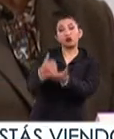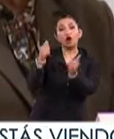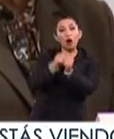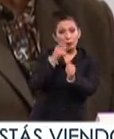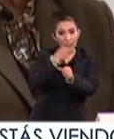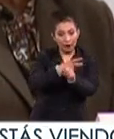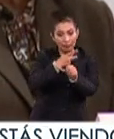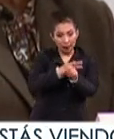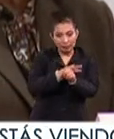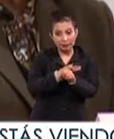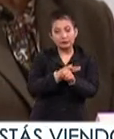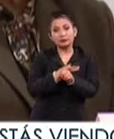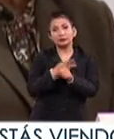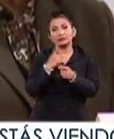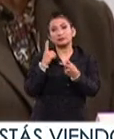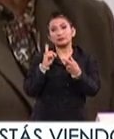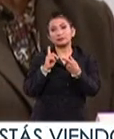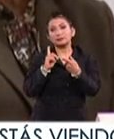las prepas